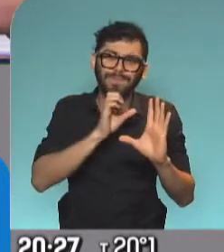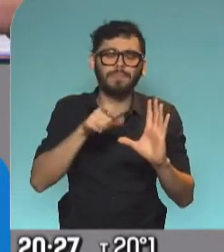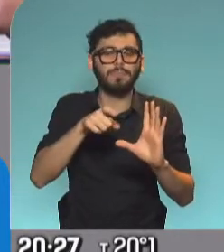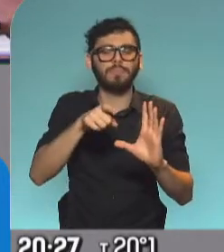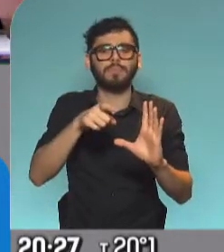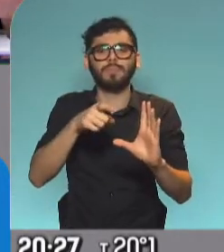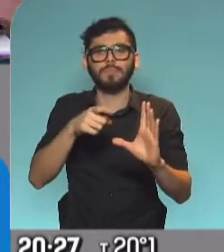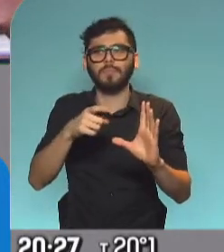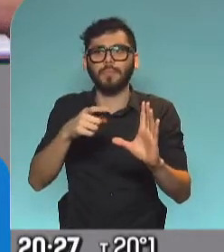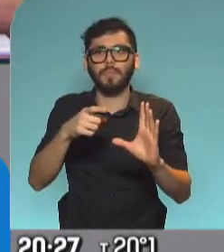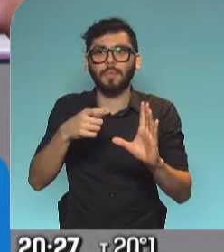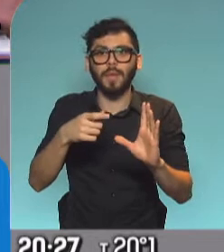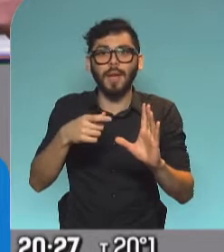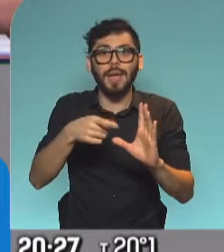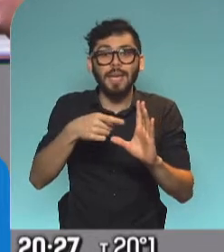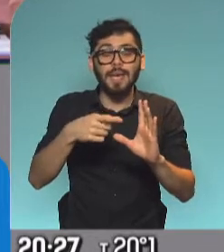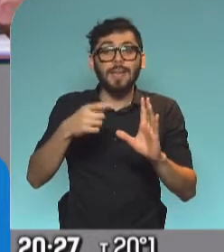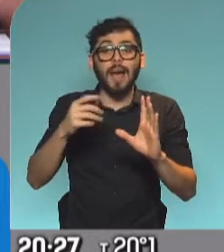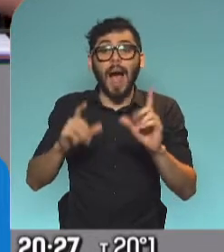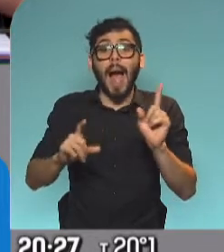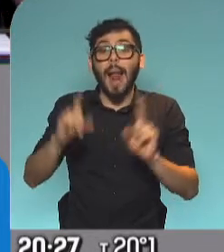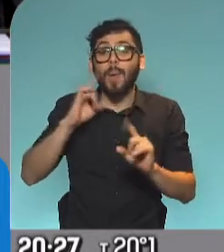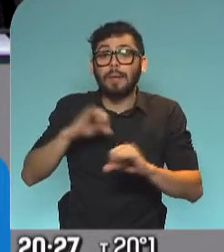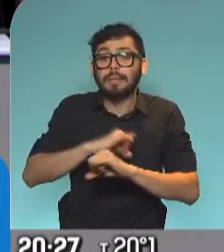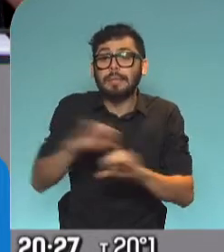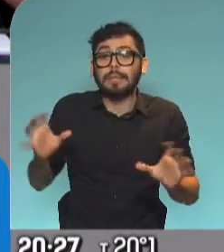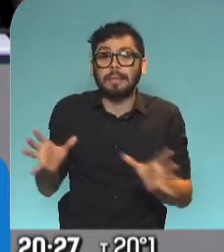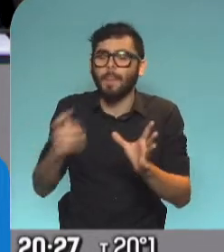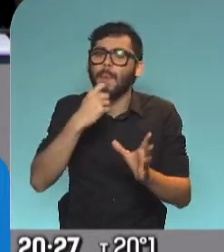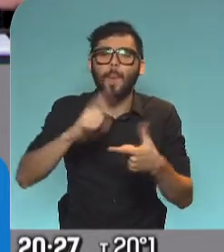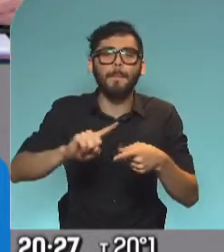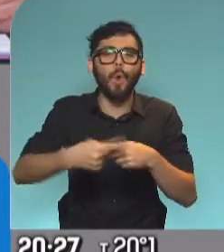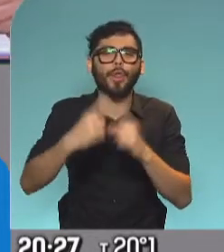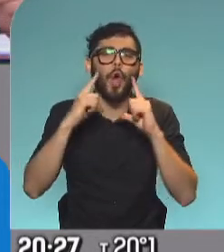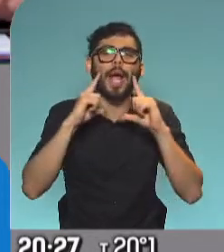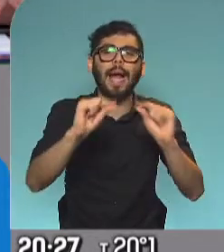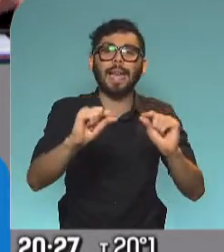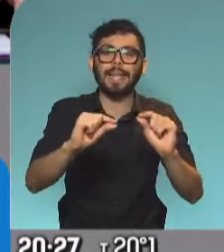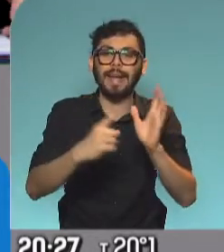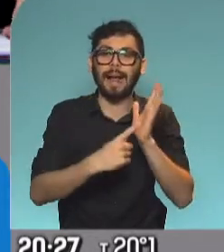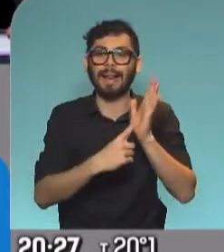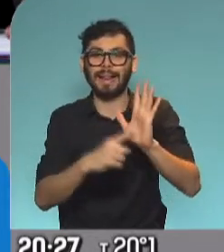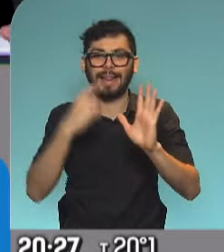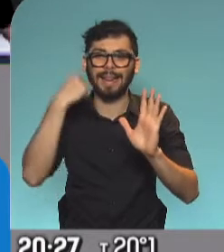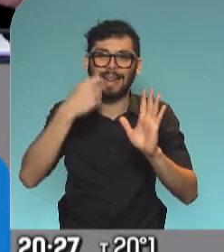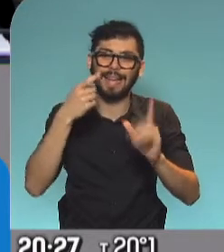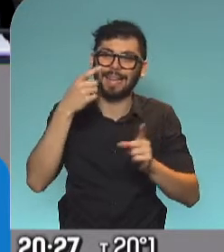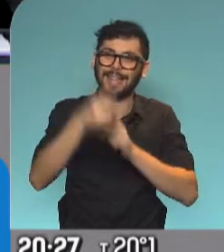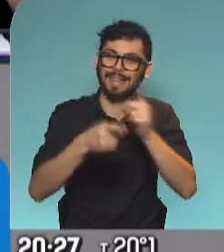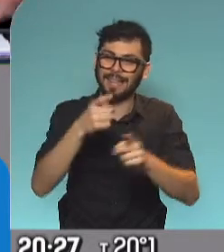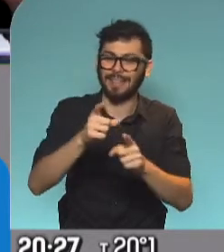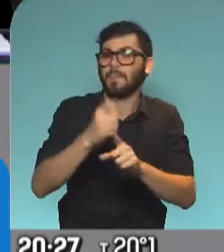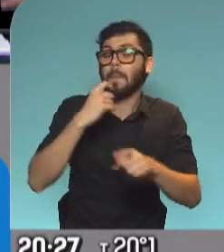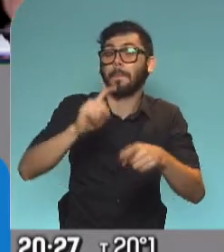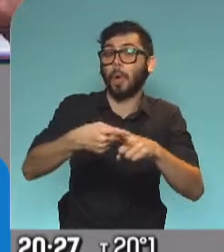avanzar con algunas campañas, sobre todo de críticas a políticos, donde empiezan directamente a generar estos videos en repudio a